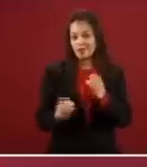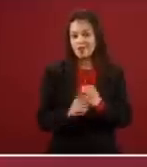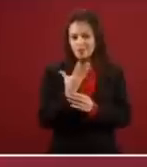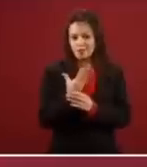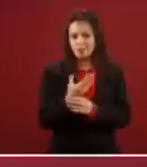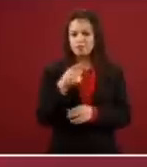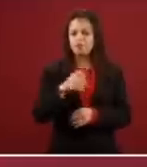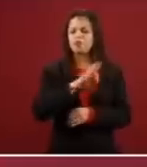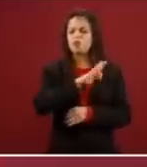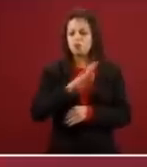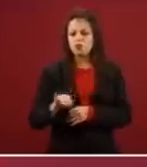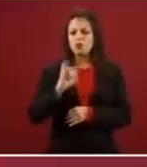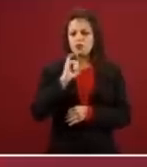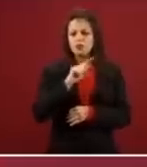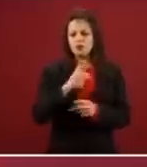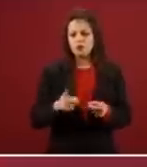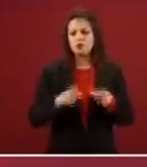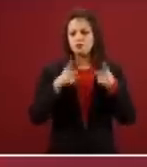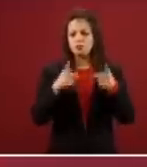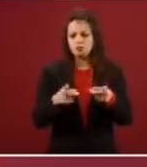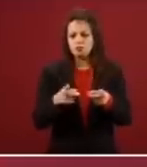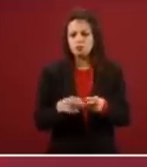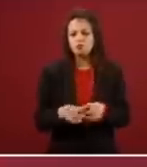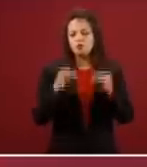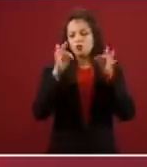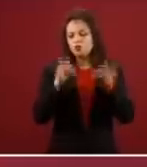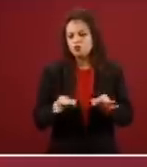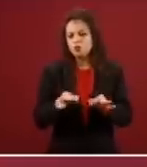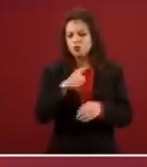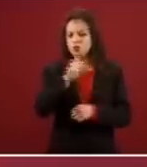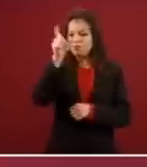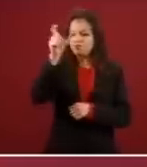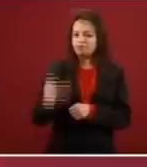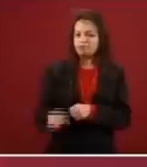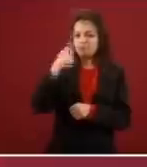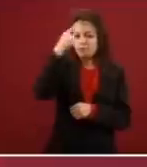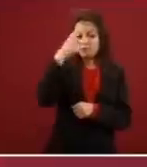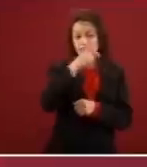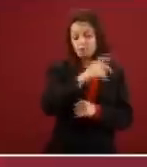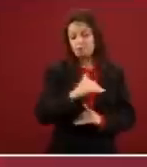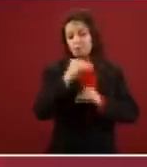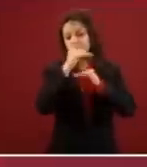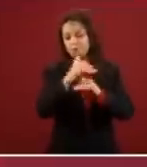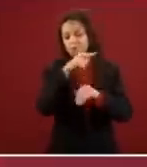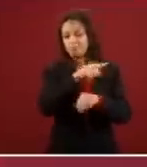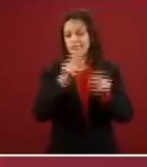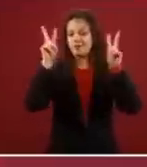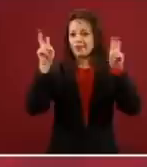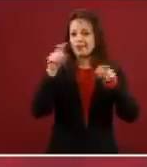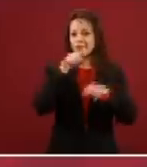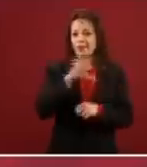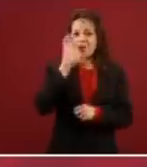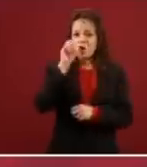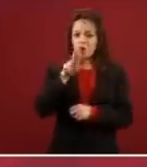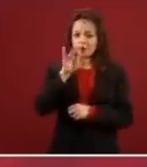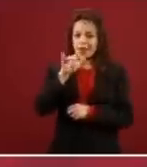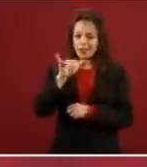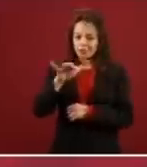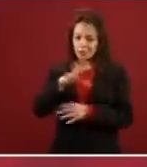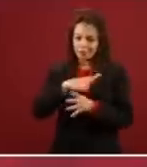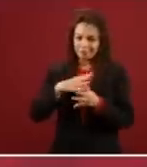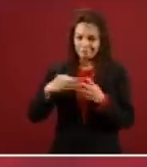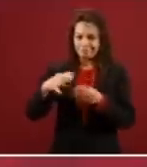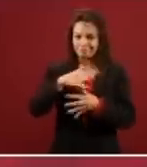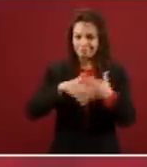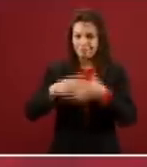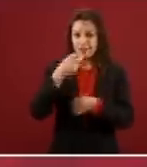poder obtener esos perfiles idóneos, sobre todo para el tema de conciliación, que como aquí platicamos hace algunos días, será central